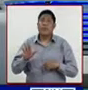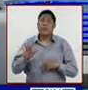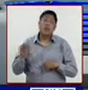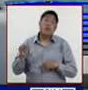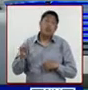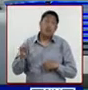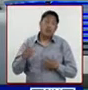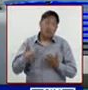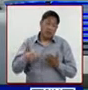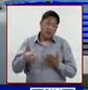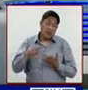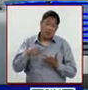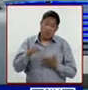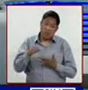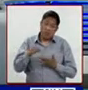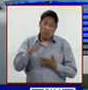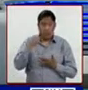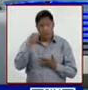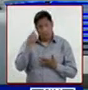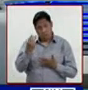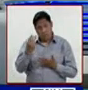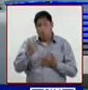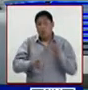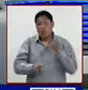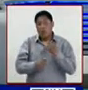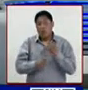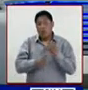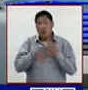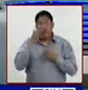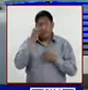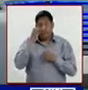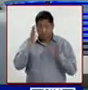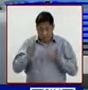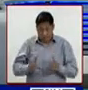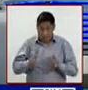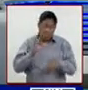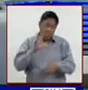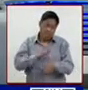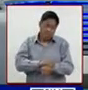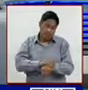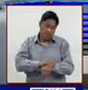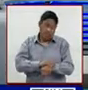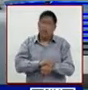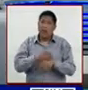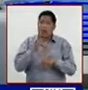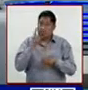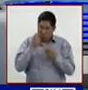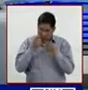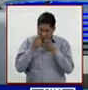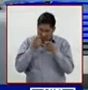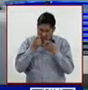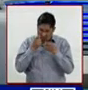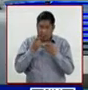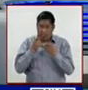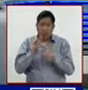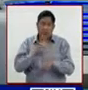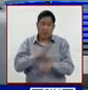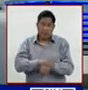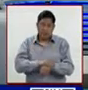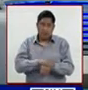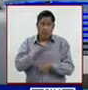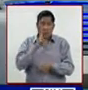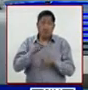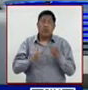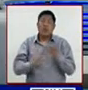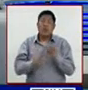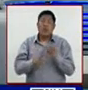Y en medio de esto, un dirigente cocalero fue aprehendido. Correcto, un operativo para la aprehensión de